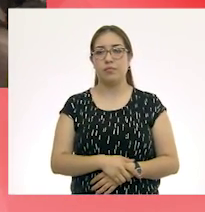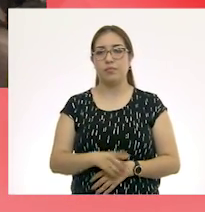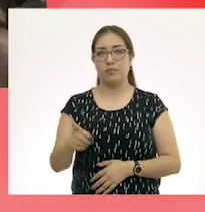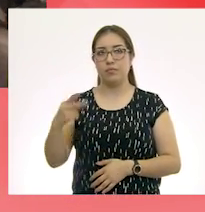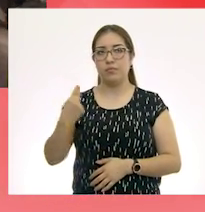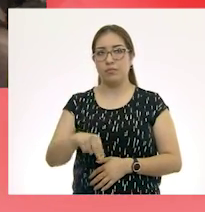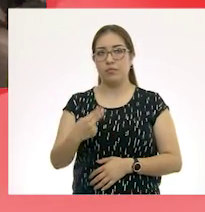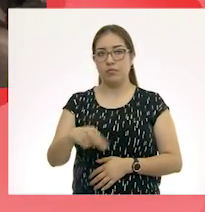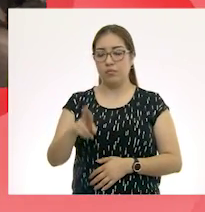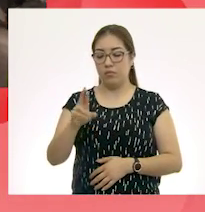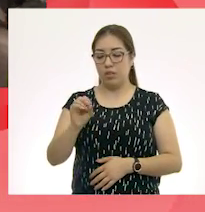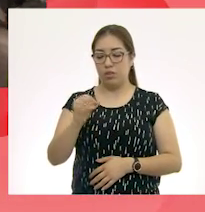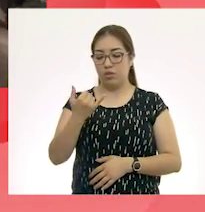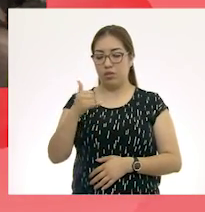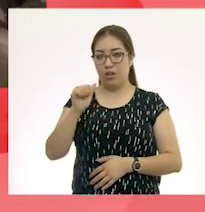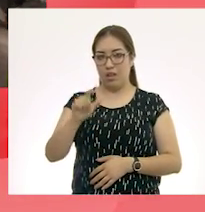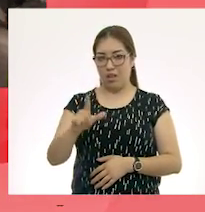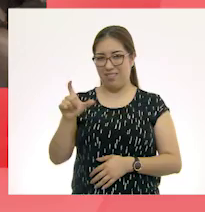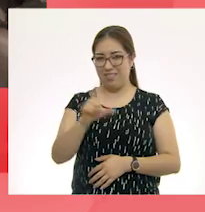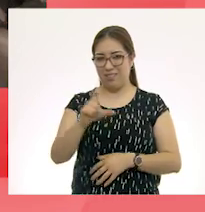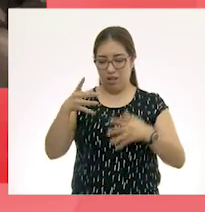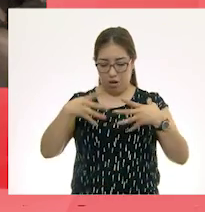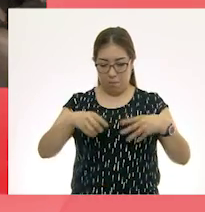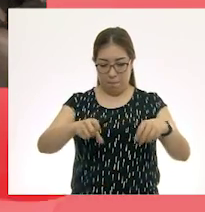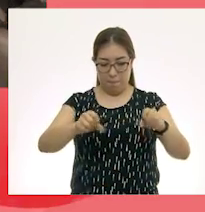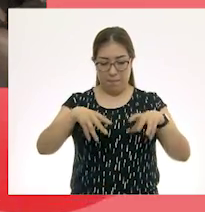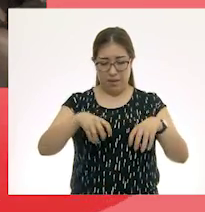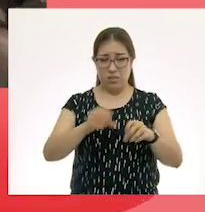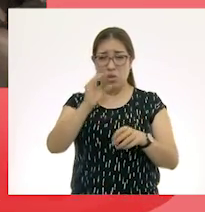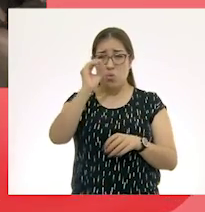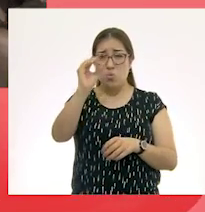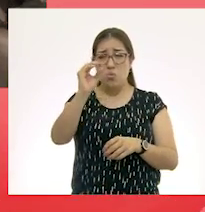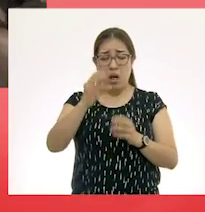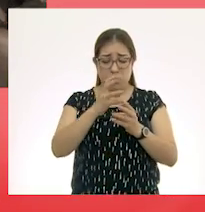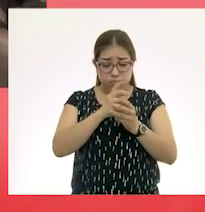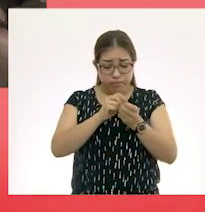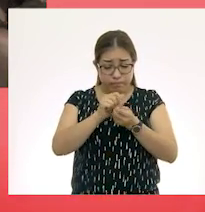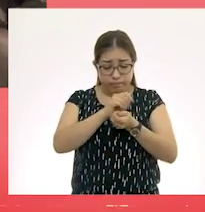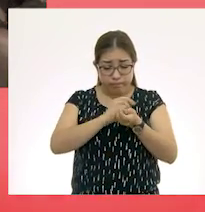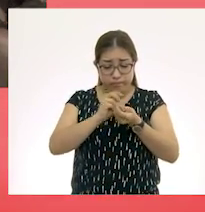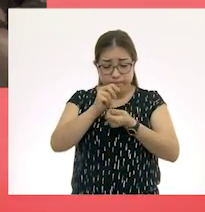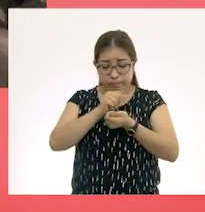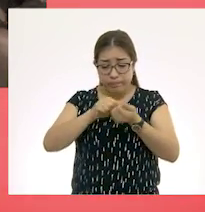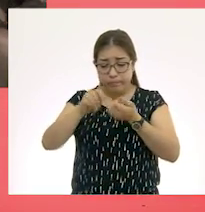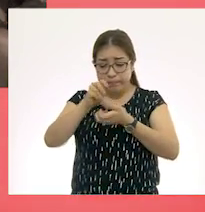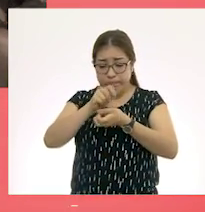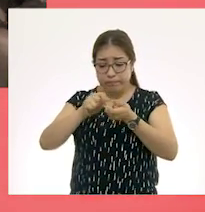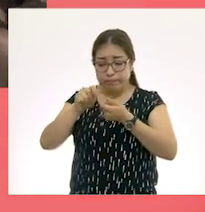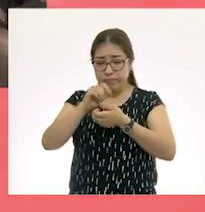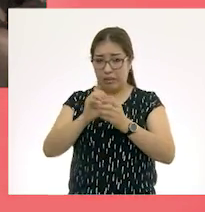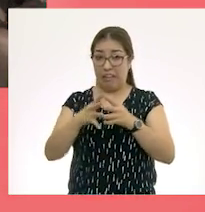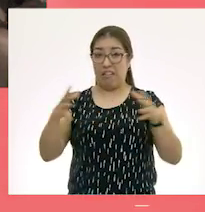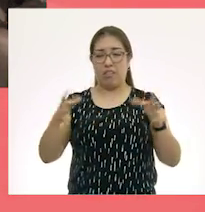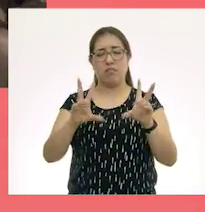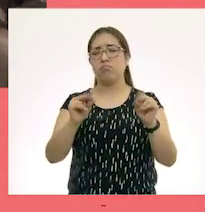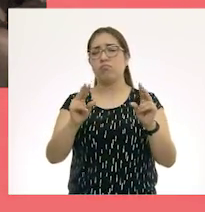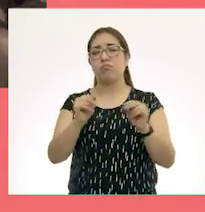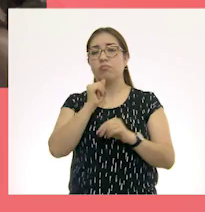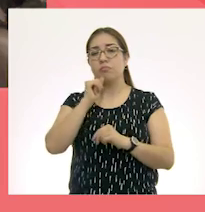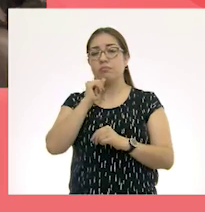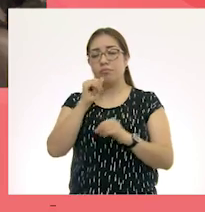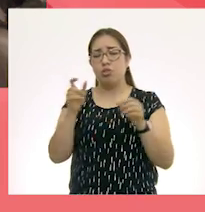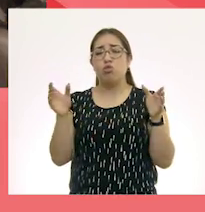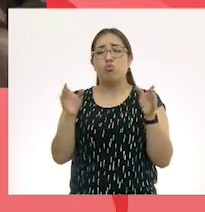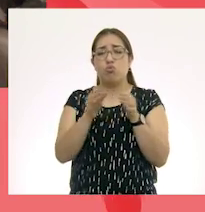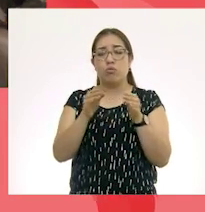royal. También cuando la masa uno así, los pedacitos chiquitos que uno ocupando, porque también uno puede echar las maletas grandes, Claro. maletas chiquitas, y se